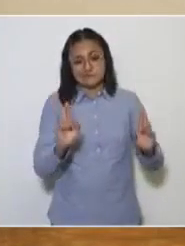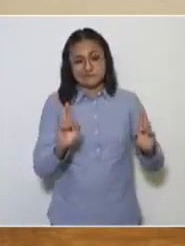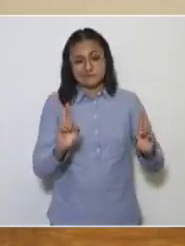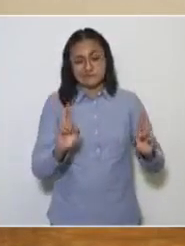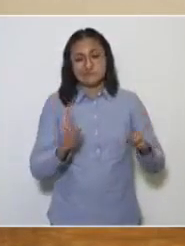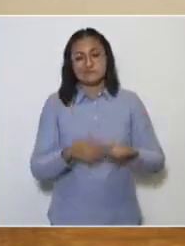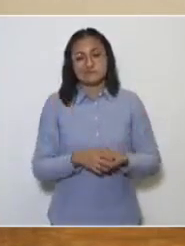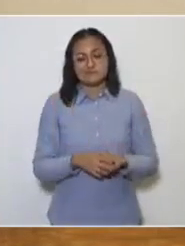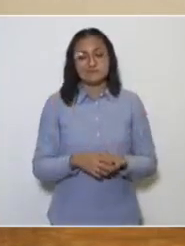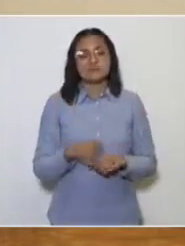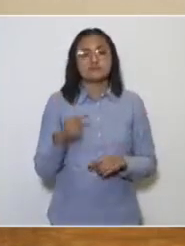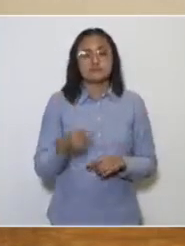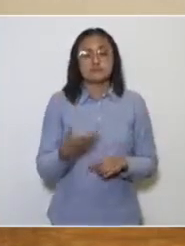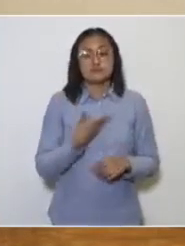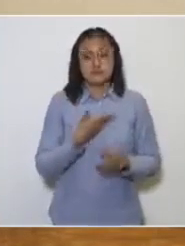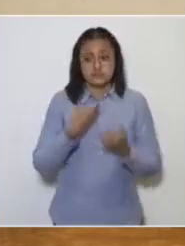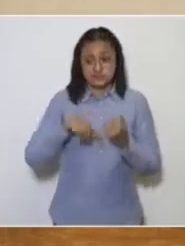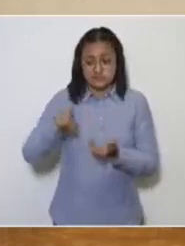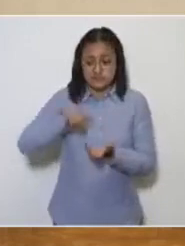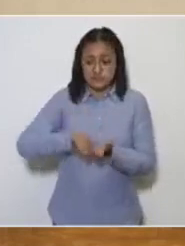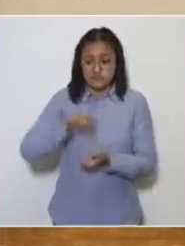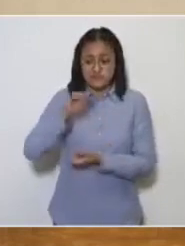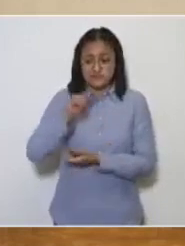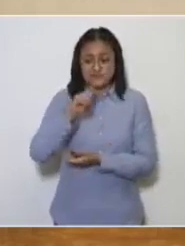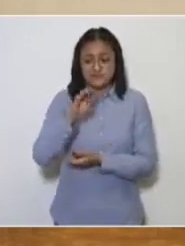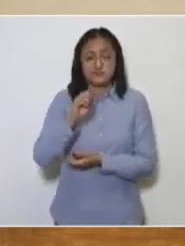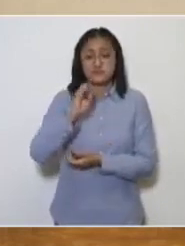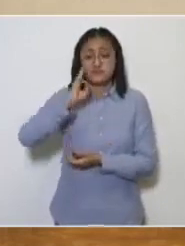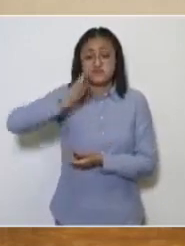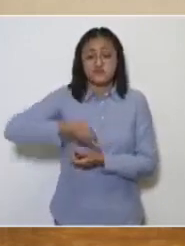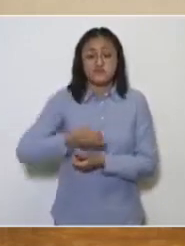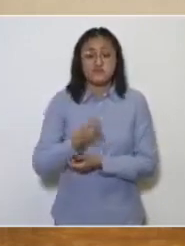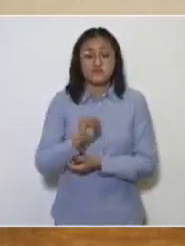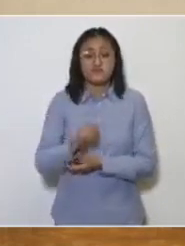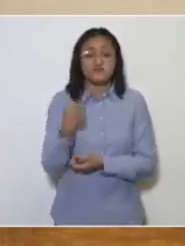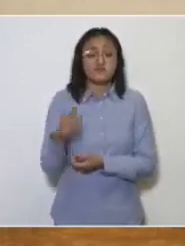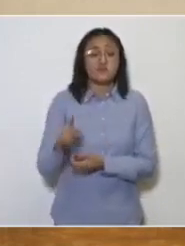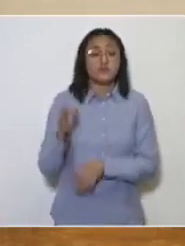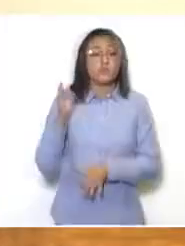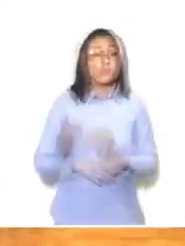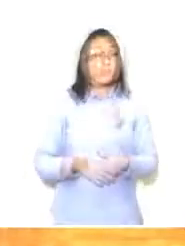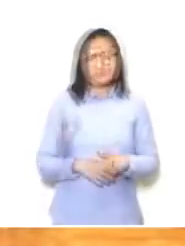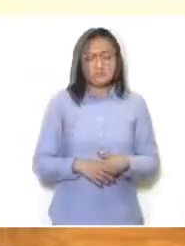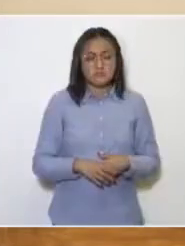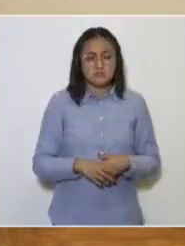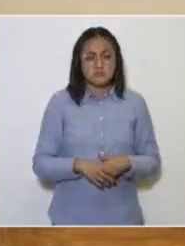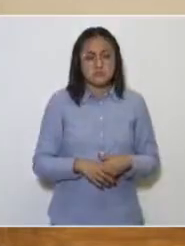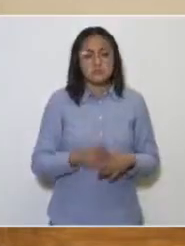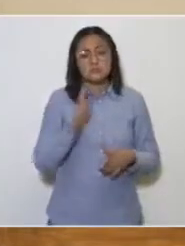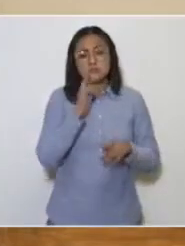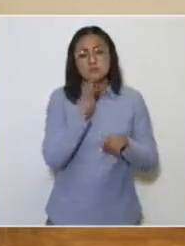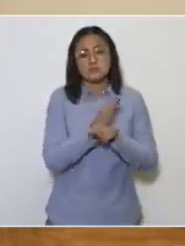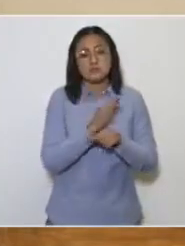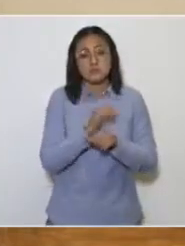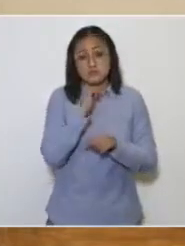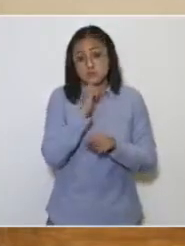Todo lo que ocurre en un cateo está autorizado por un juez. Pues